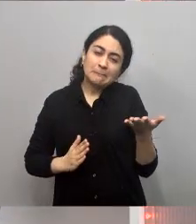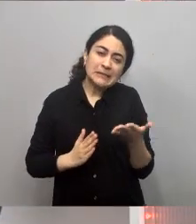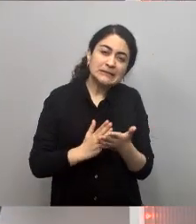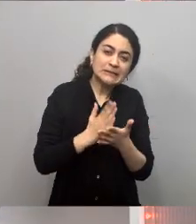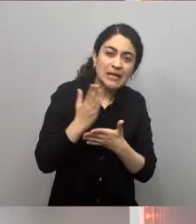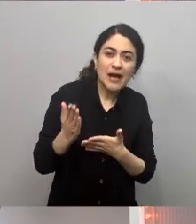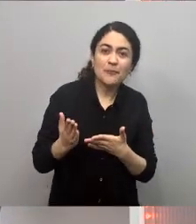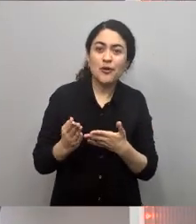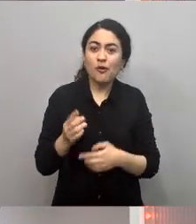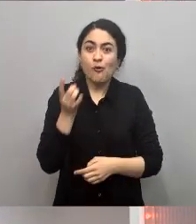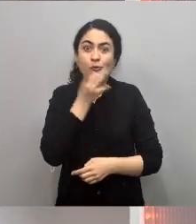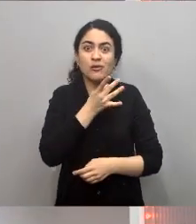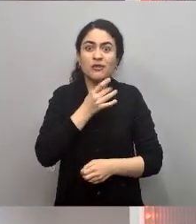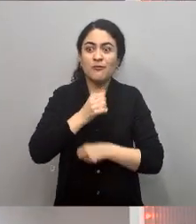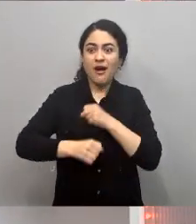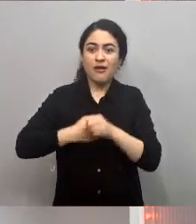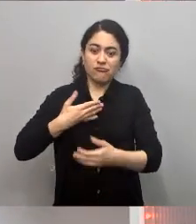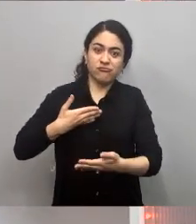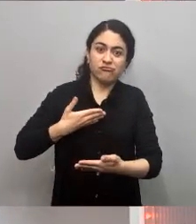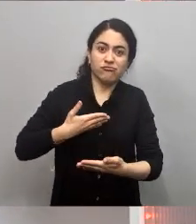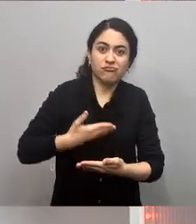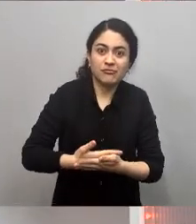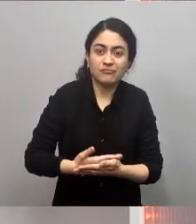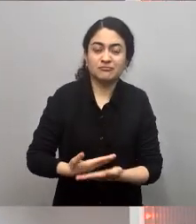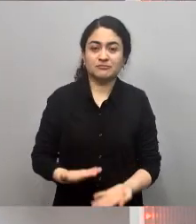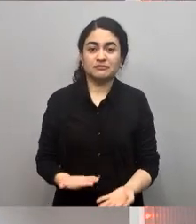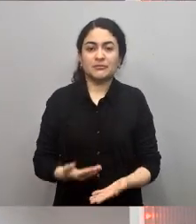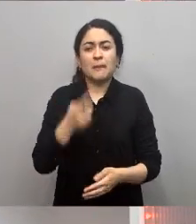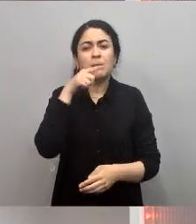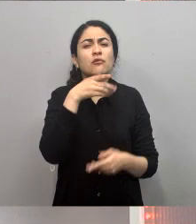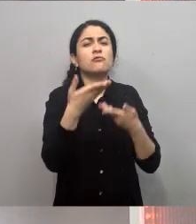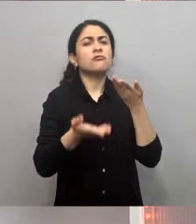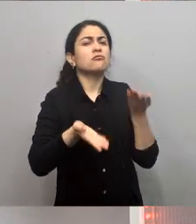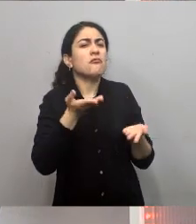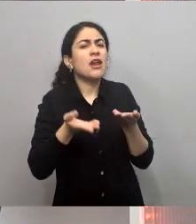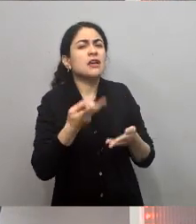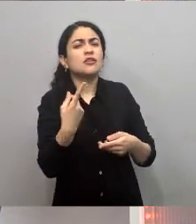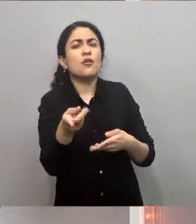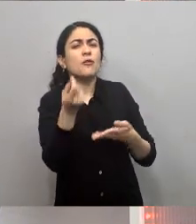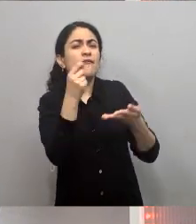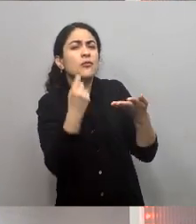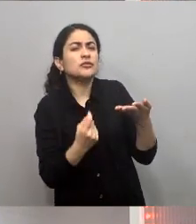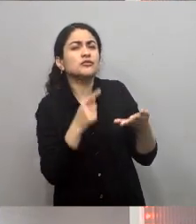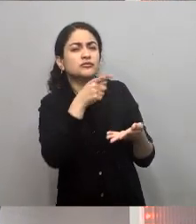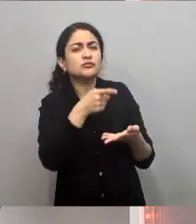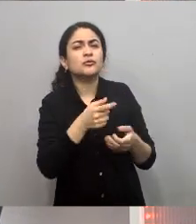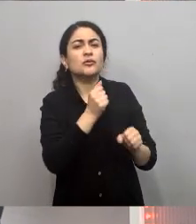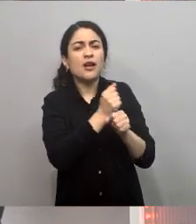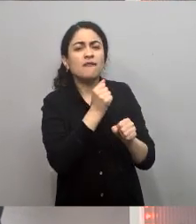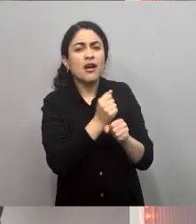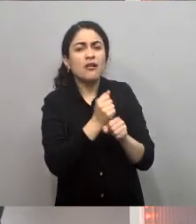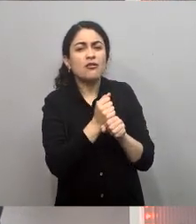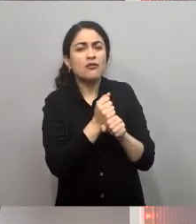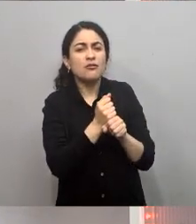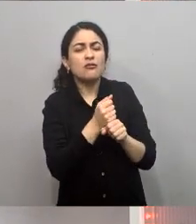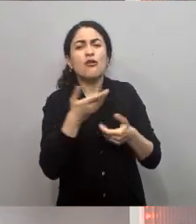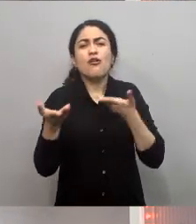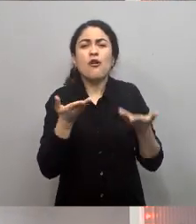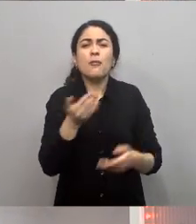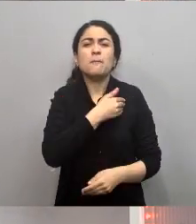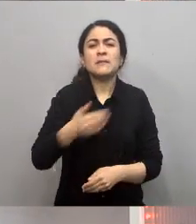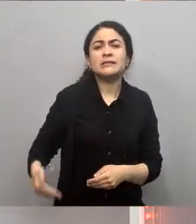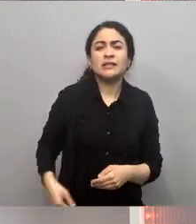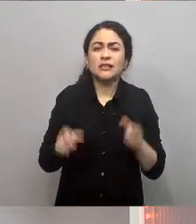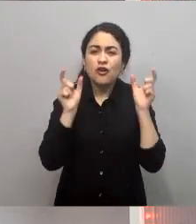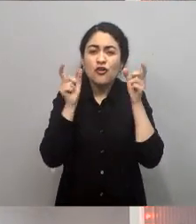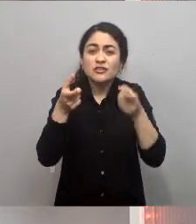comenzamos a prepararnos para lo que viene en la última parte del año. Pero en lo que se refiere al balance de su gestión, Percy, ¿qué usted destacaría? ¿Cómo ha sido esto de